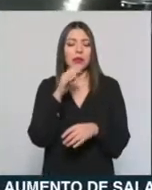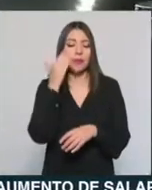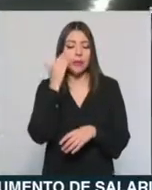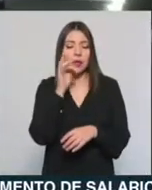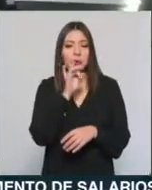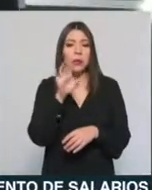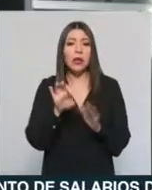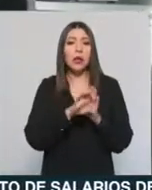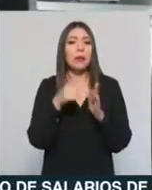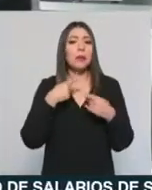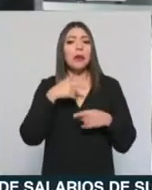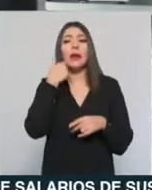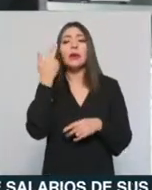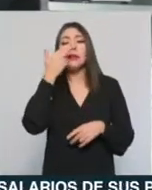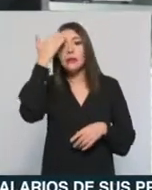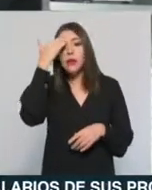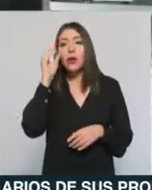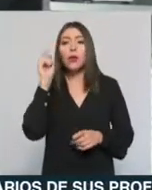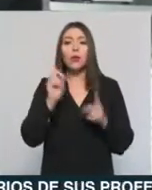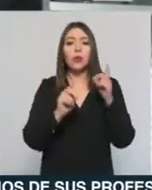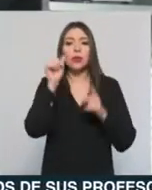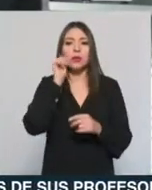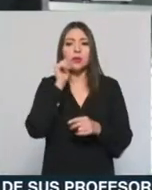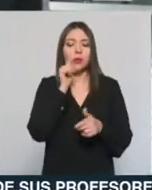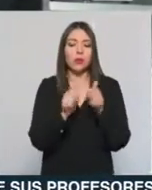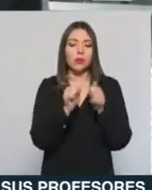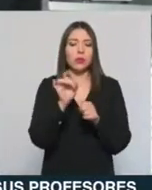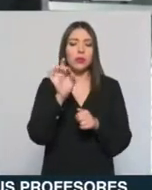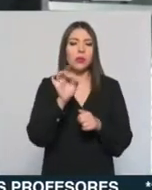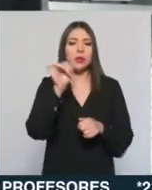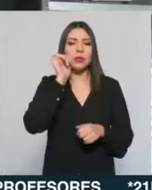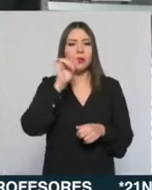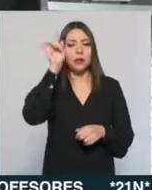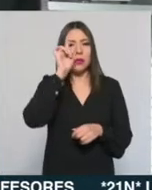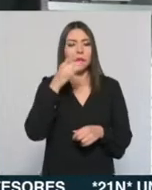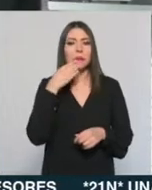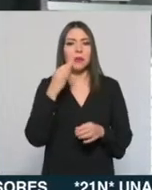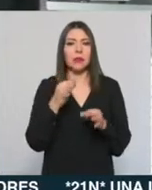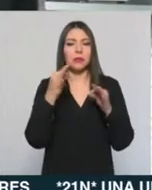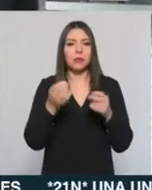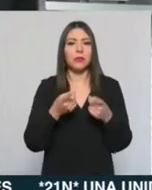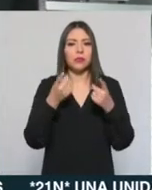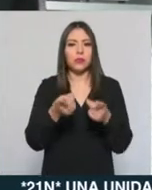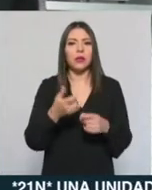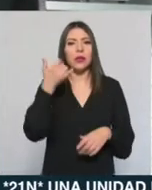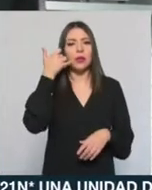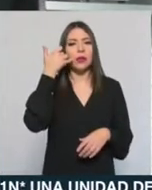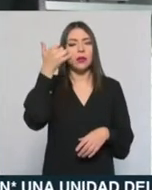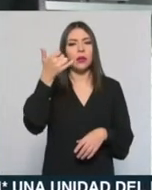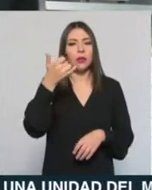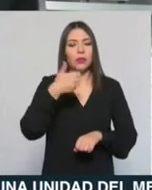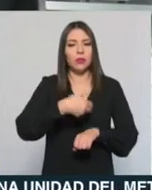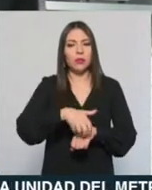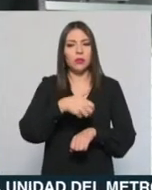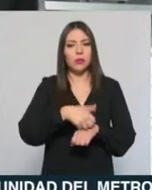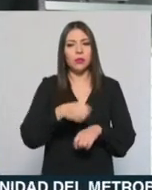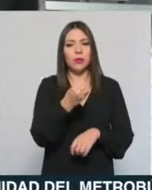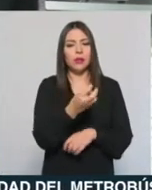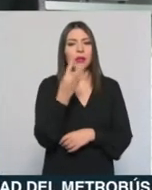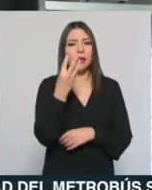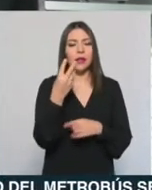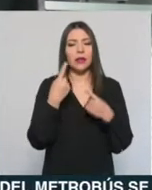tengan, que quieran saber, siempre se les da una buena orientación. El teléfono son 3